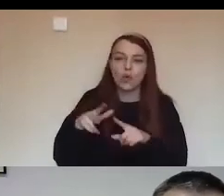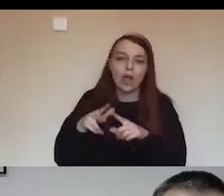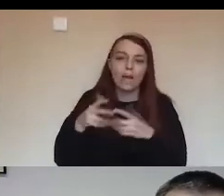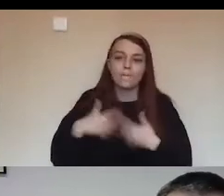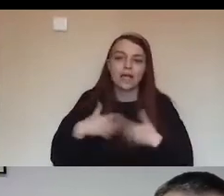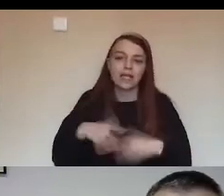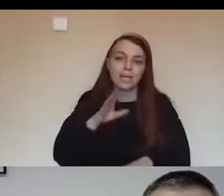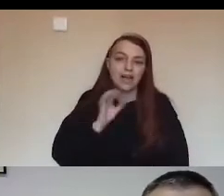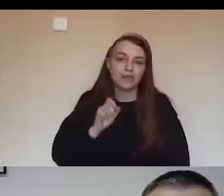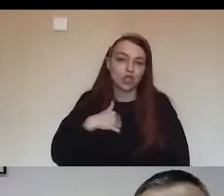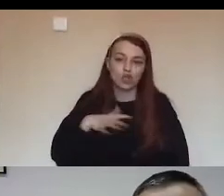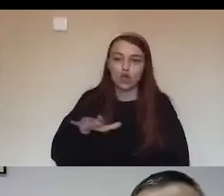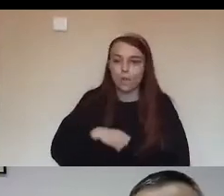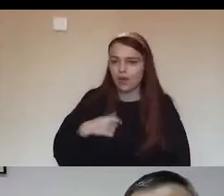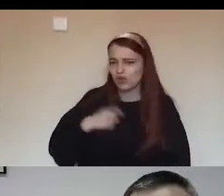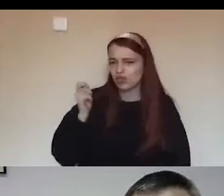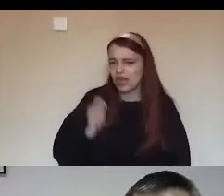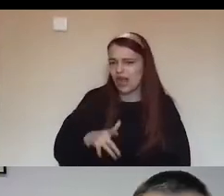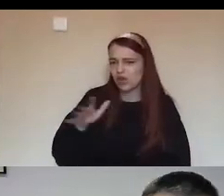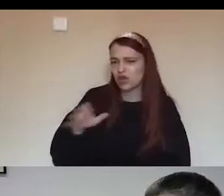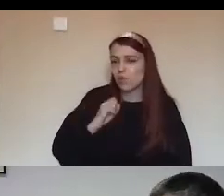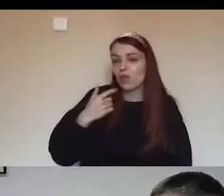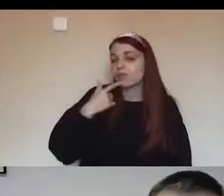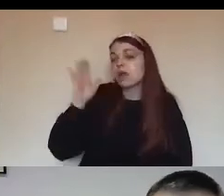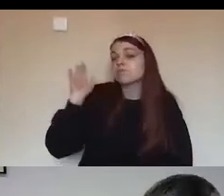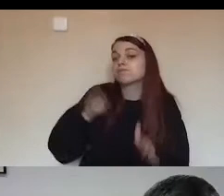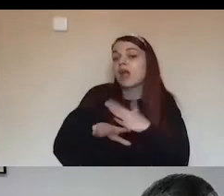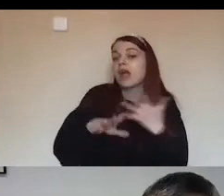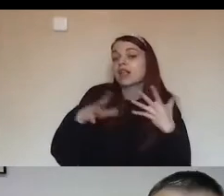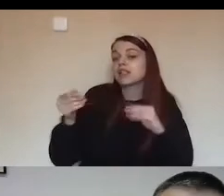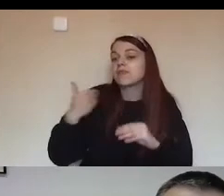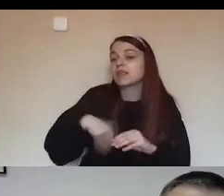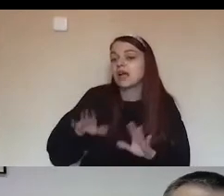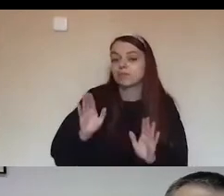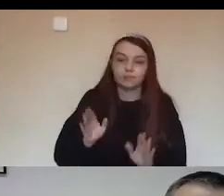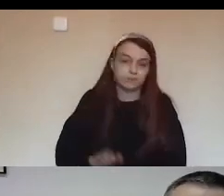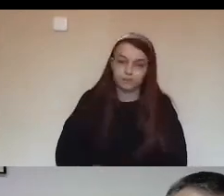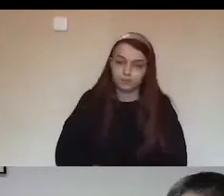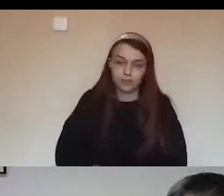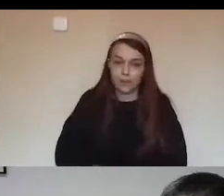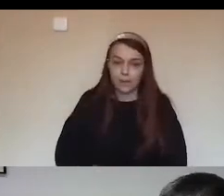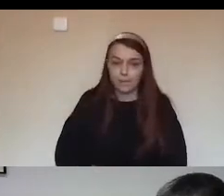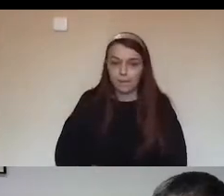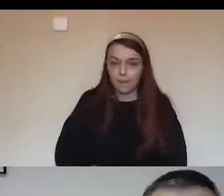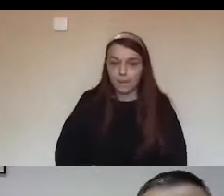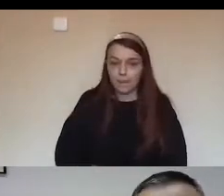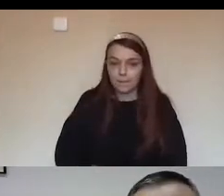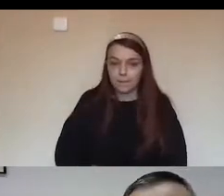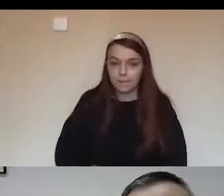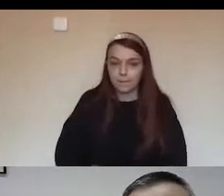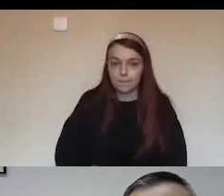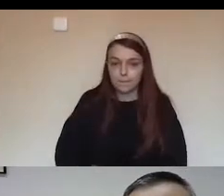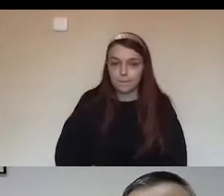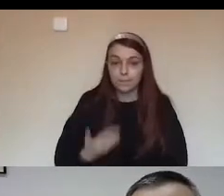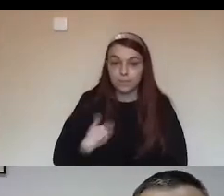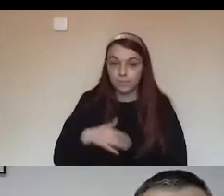que hemos comprado, que nos ha costado un dineral y que con eso ya somos accesibles. Y, en fin, solo quiero por fin ya decir